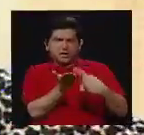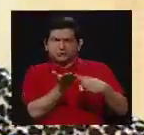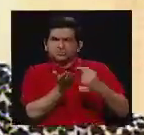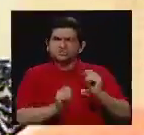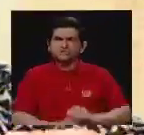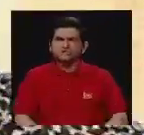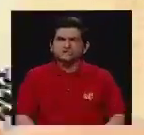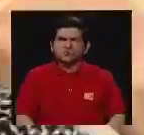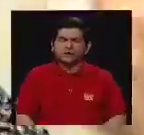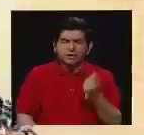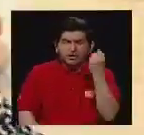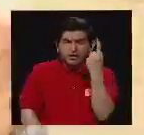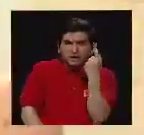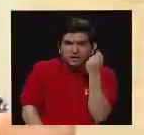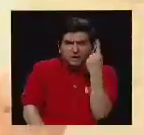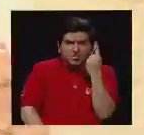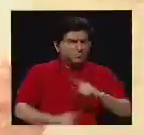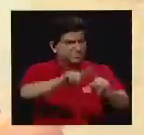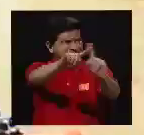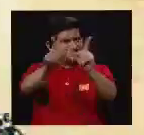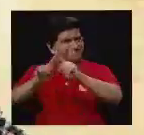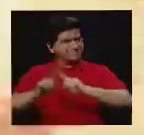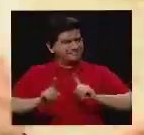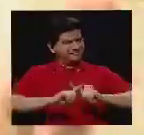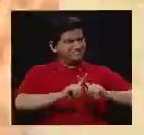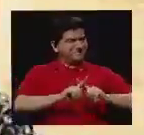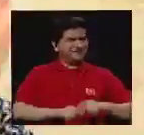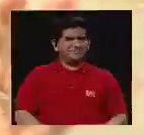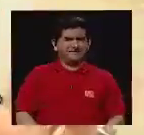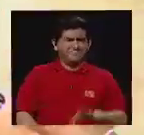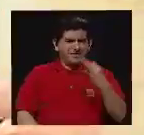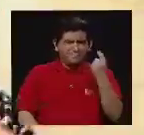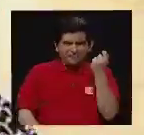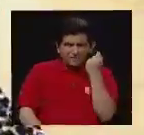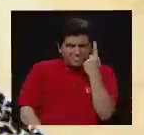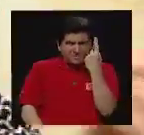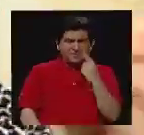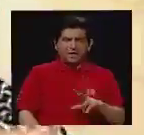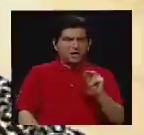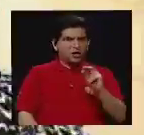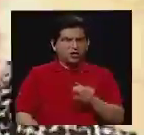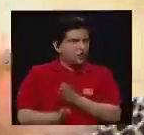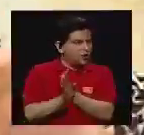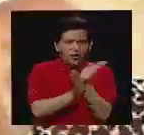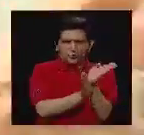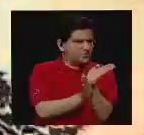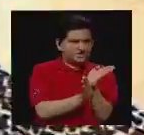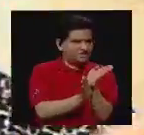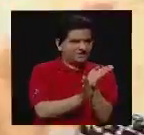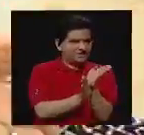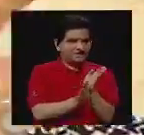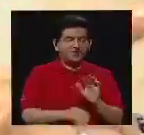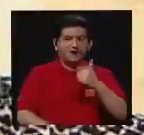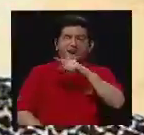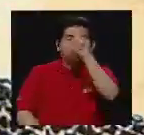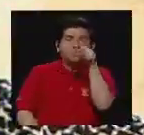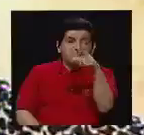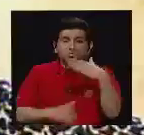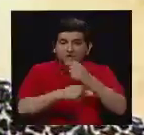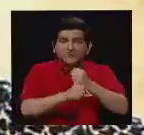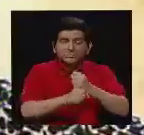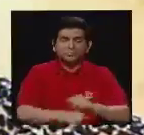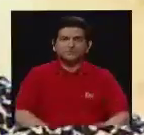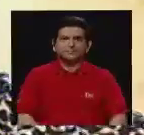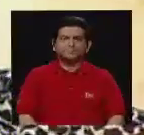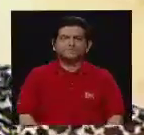parlamentando, no sé, pues, las interpretaciones son muchas, hay que tratar de que no sean torcidas. Pero la otra pregunta